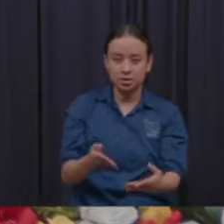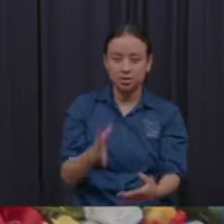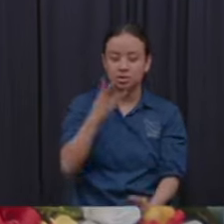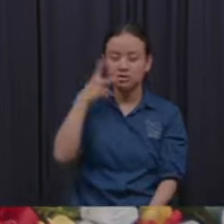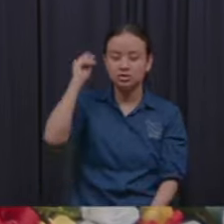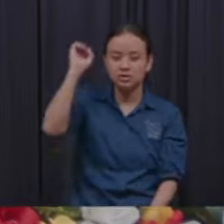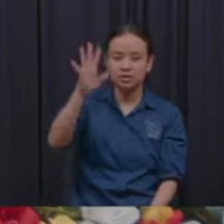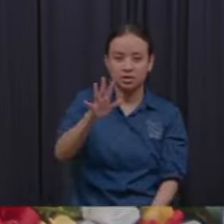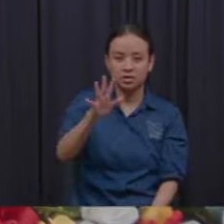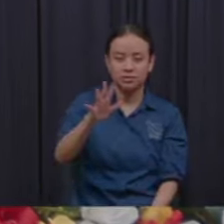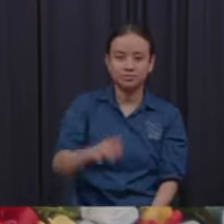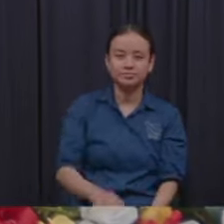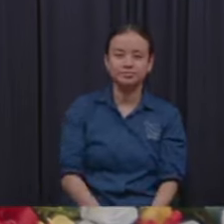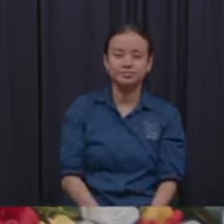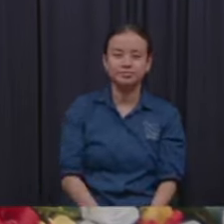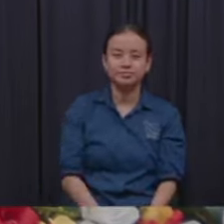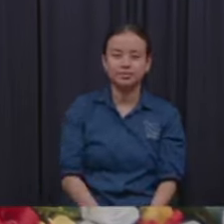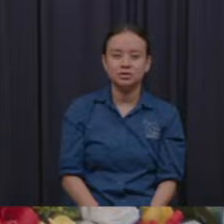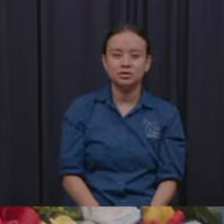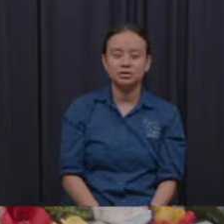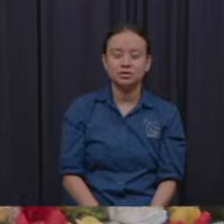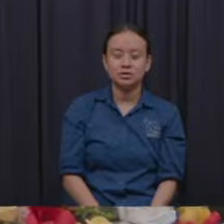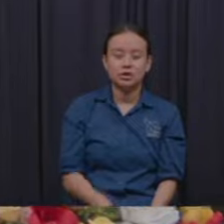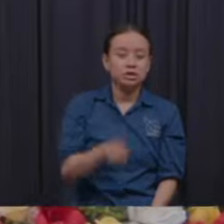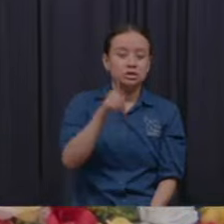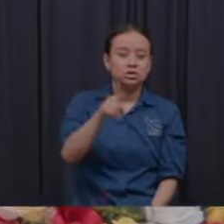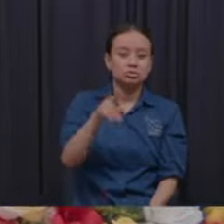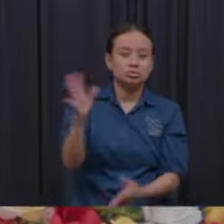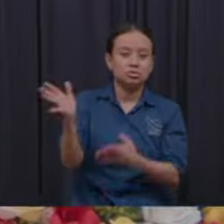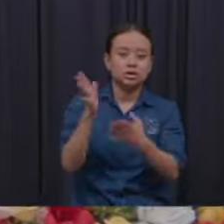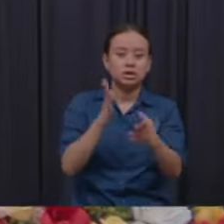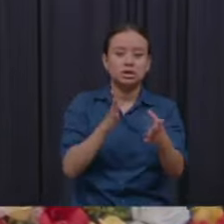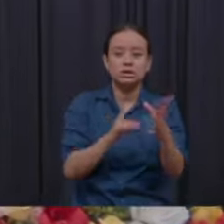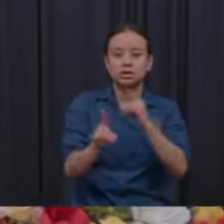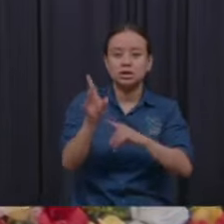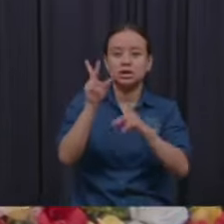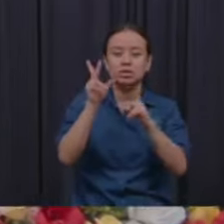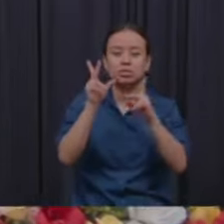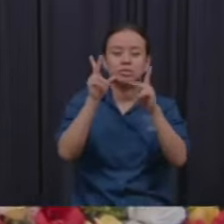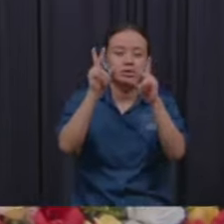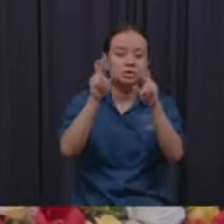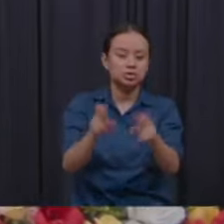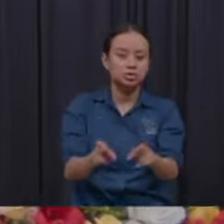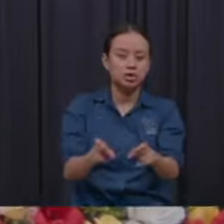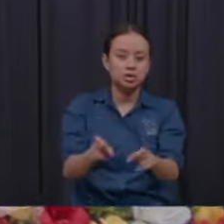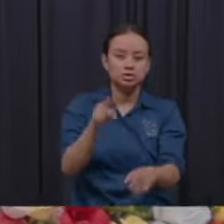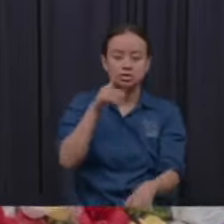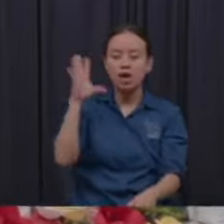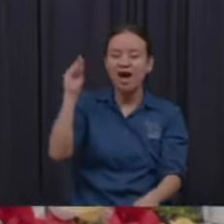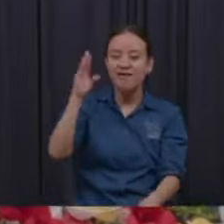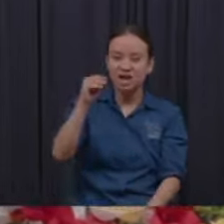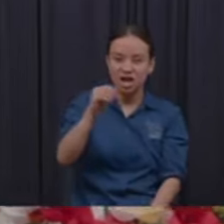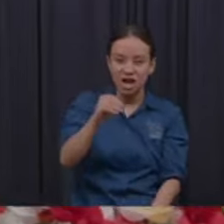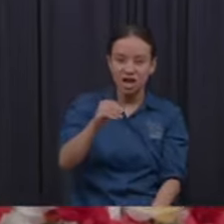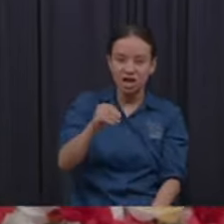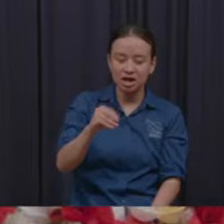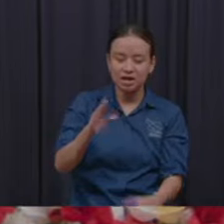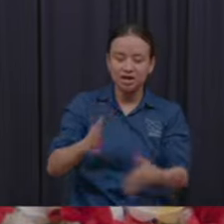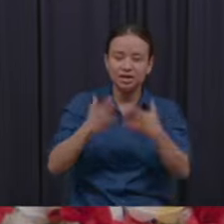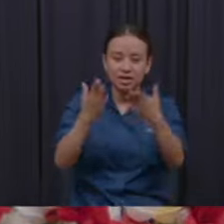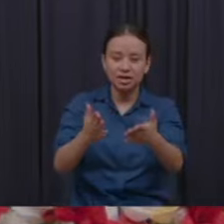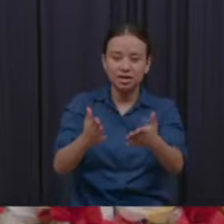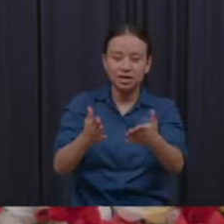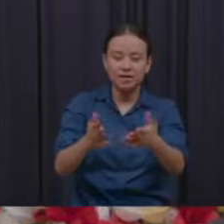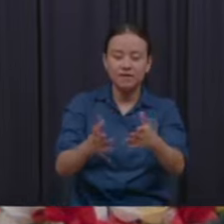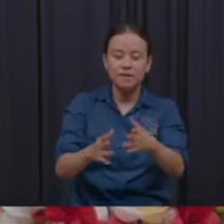bendiga. Si usted trajo algún invitado, tráigaselo, háblele y tráigalos acá adelante para